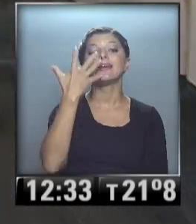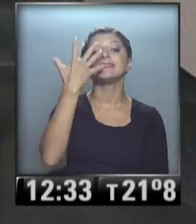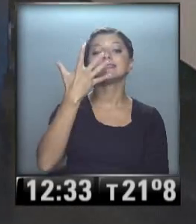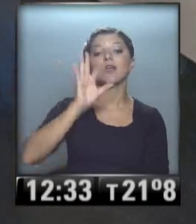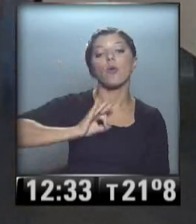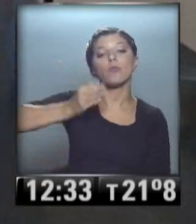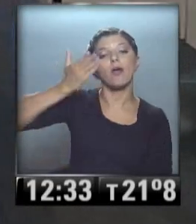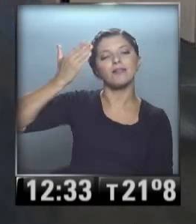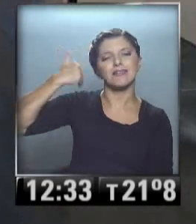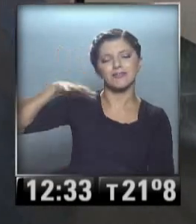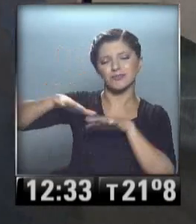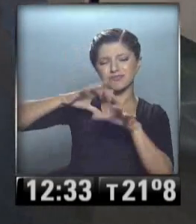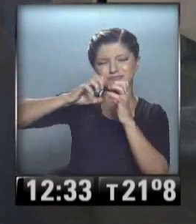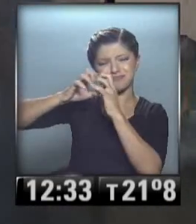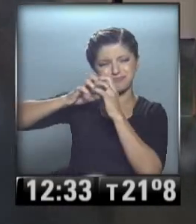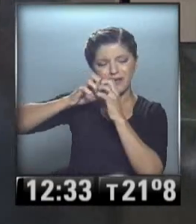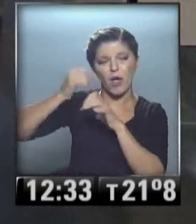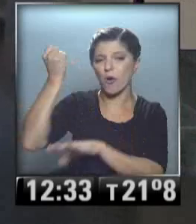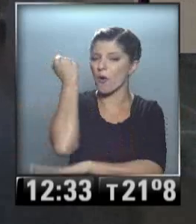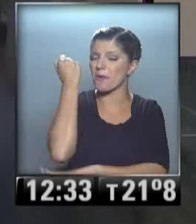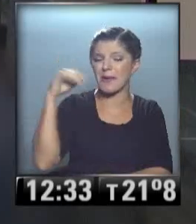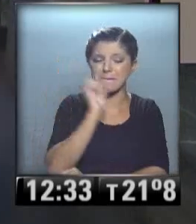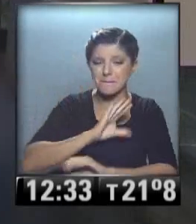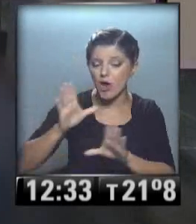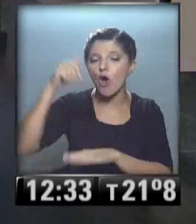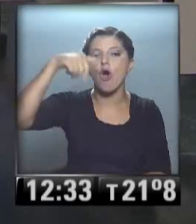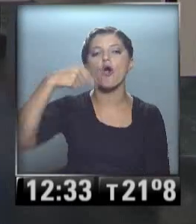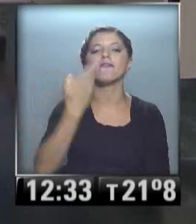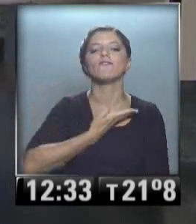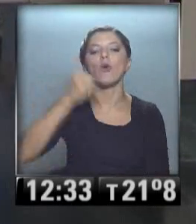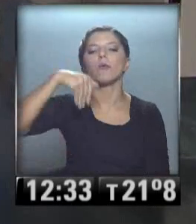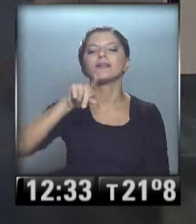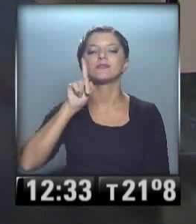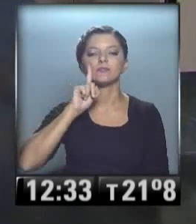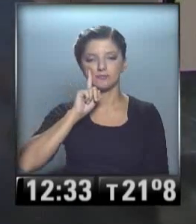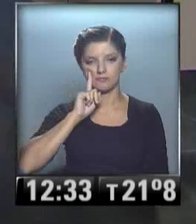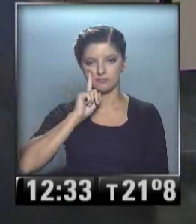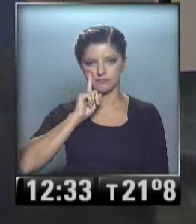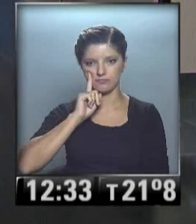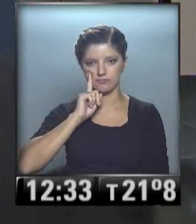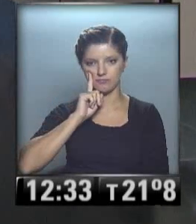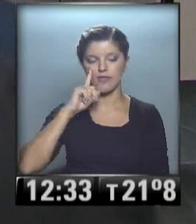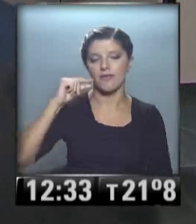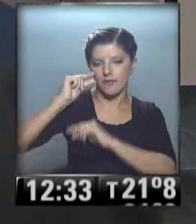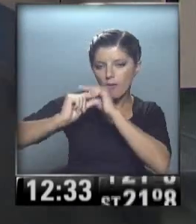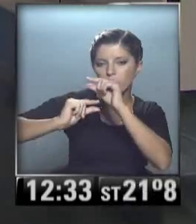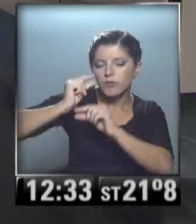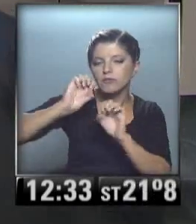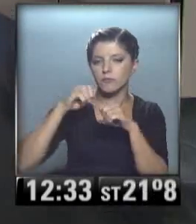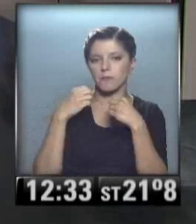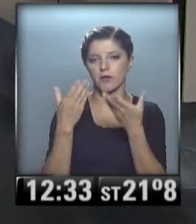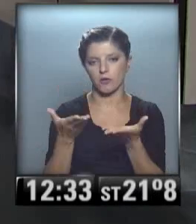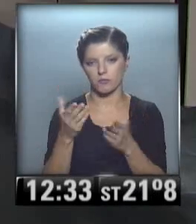de la peor crisis financiera global, el Fondo Monetario Internacional se está recuperando.